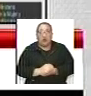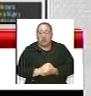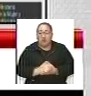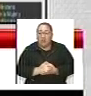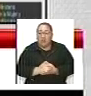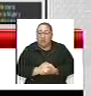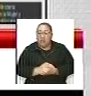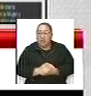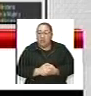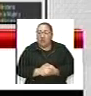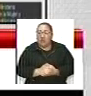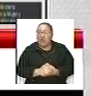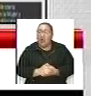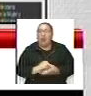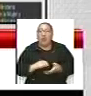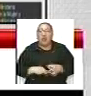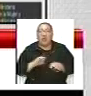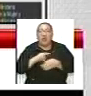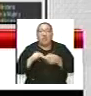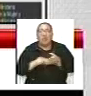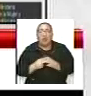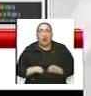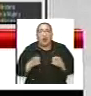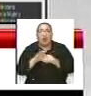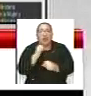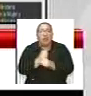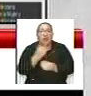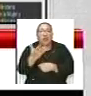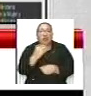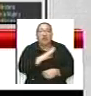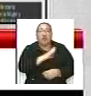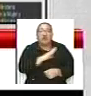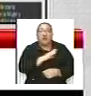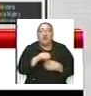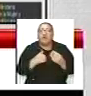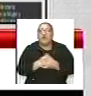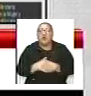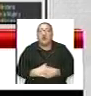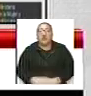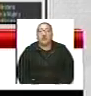podido trabajar y coordinar con los fiscales nuevas y